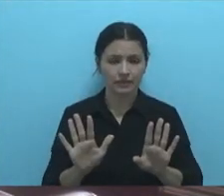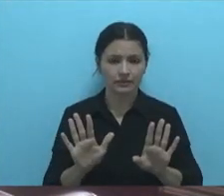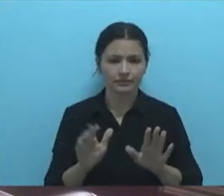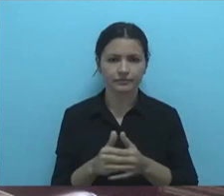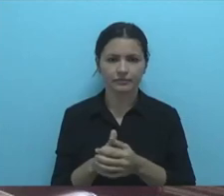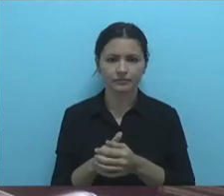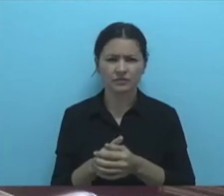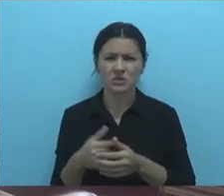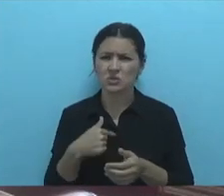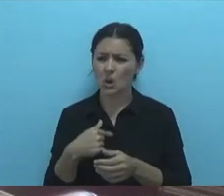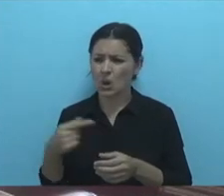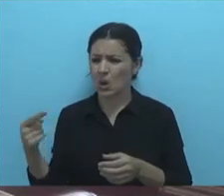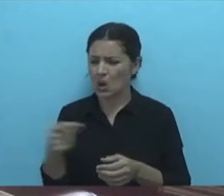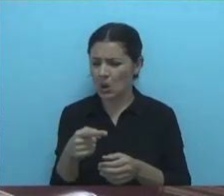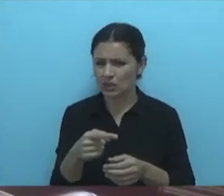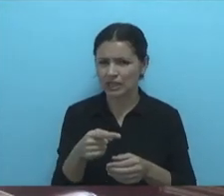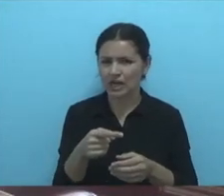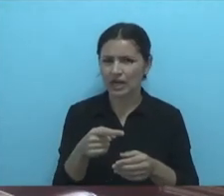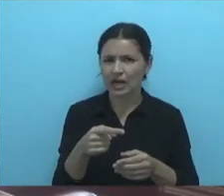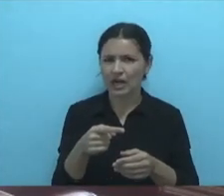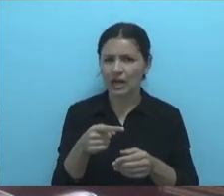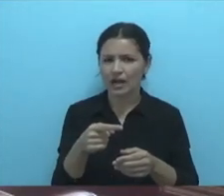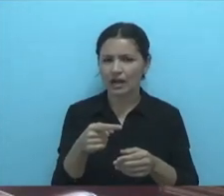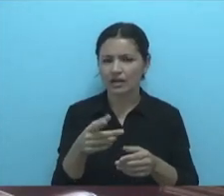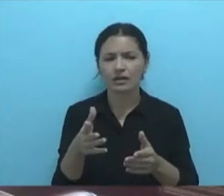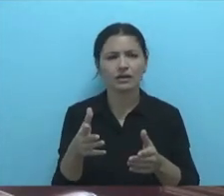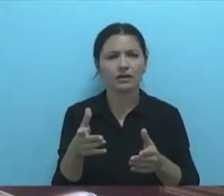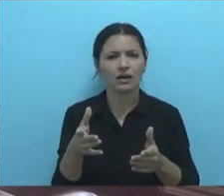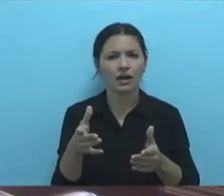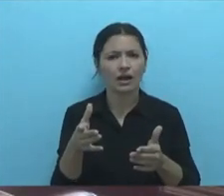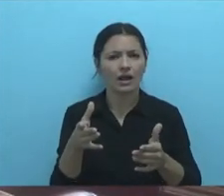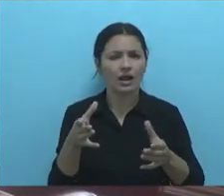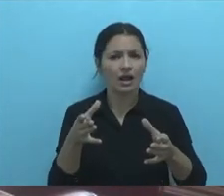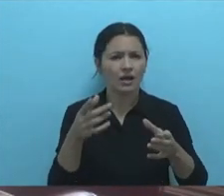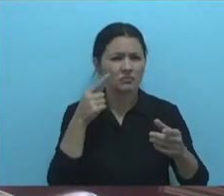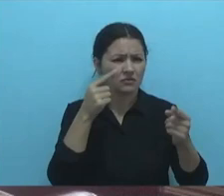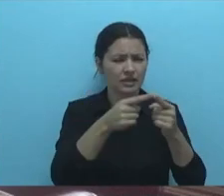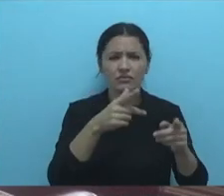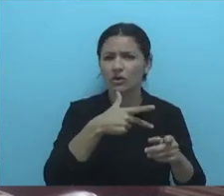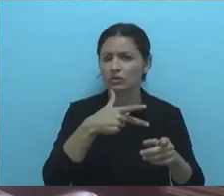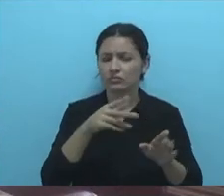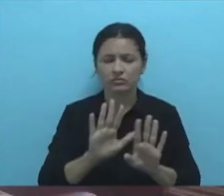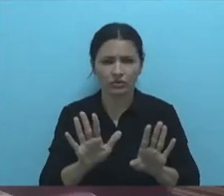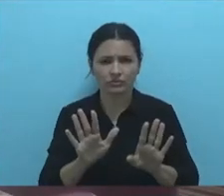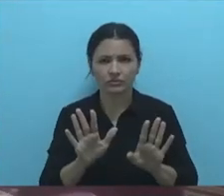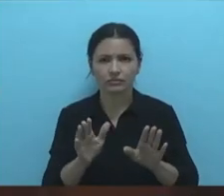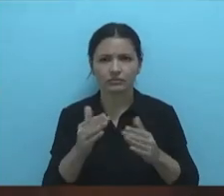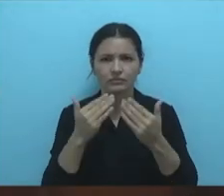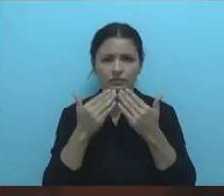mi cuestión no es contra el objetivo de la cuestión encontrar la decisión del tribunal nada más